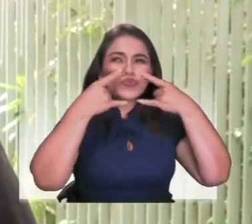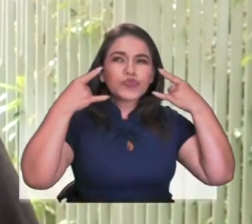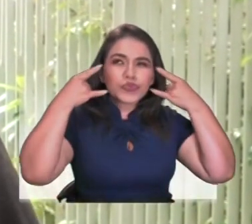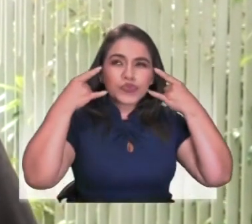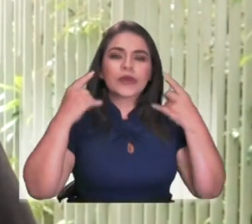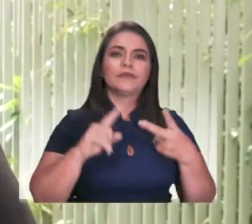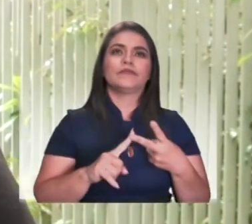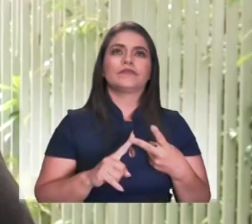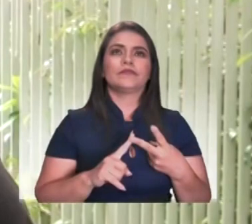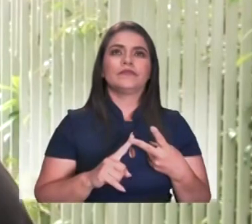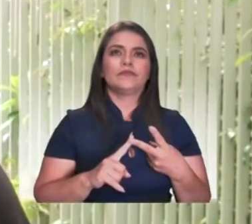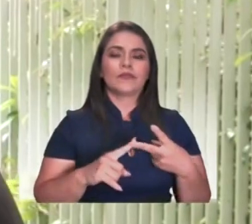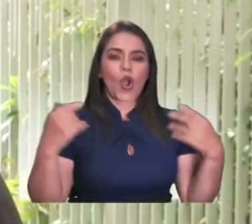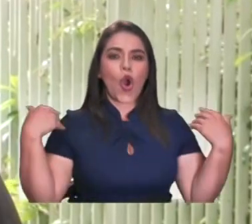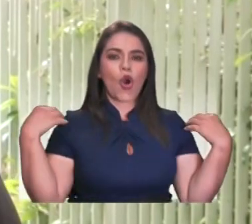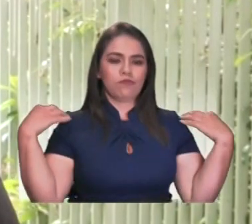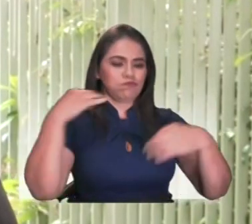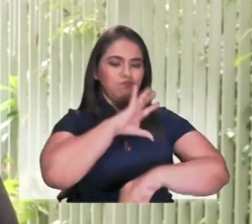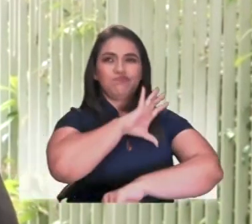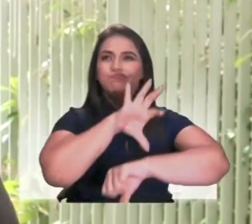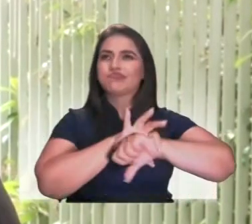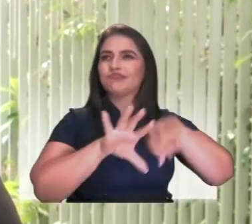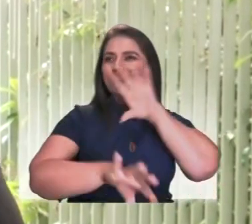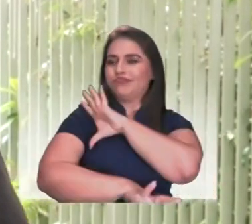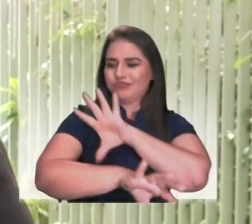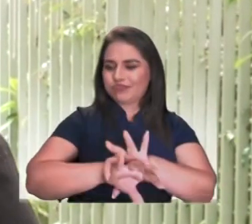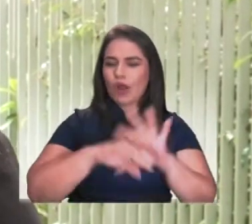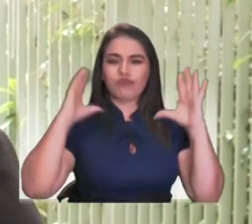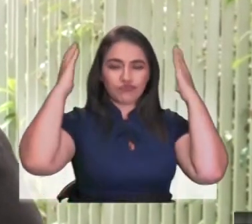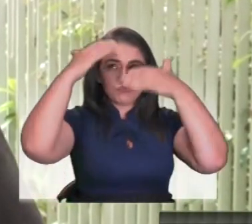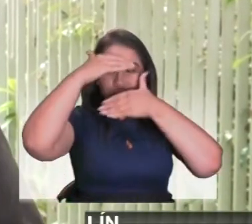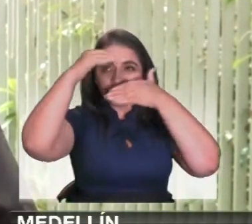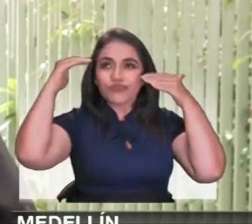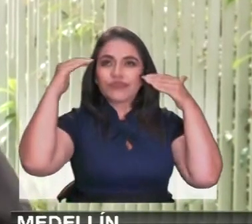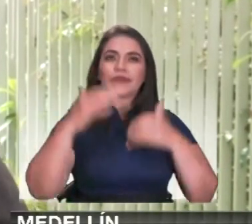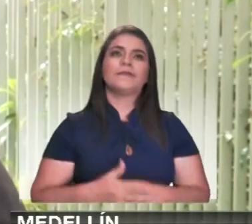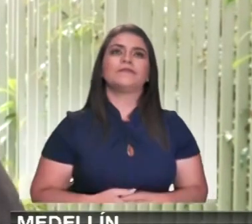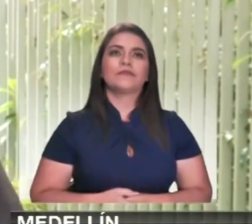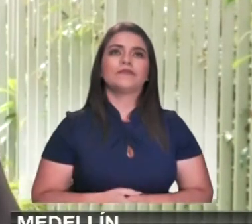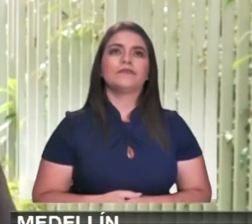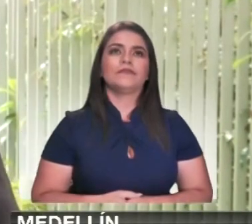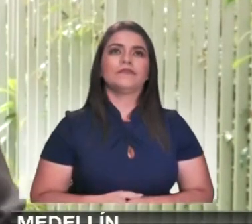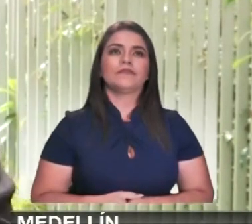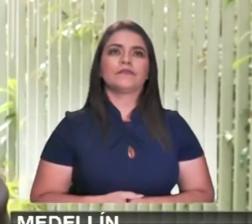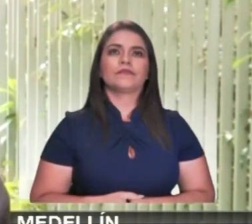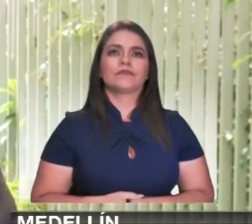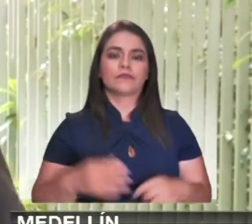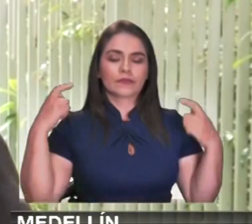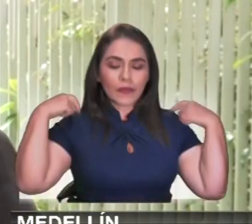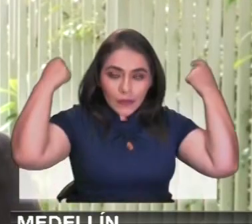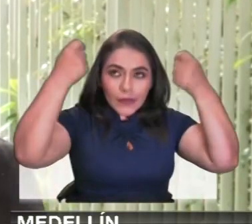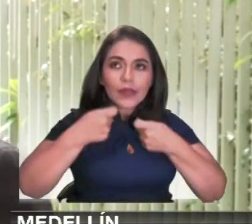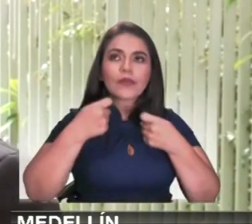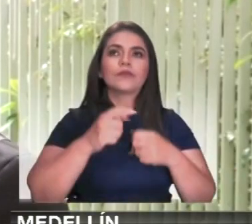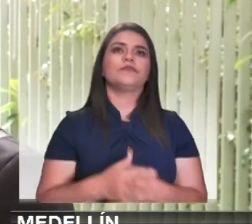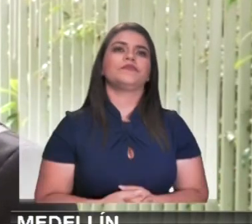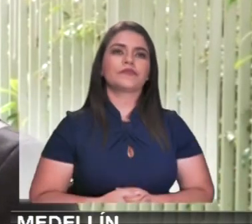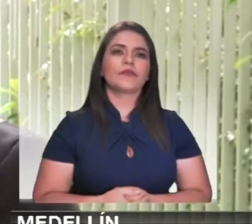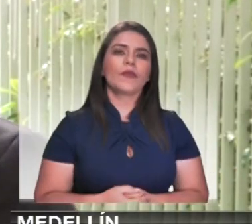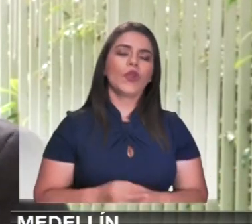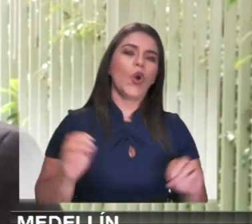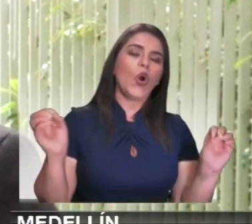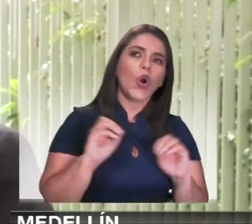protectivo que son estas prendas que traen protección integrada como tapabocas o capuchas están